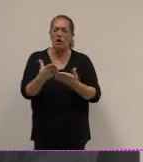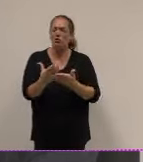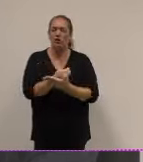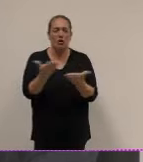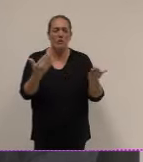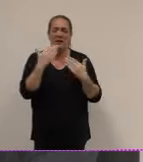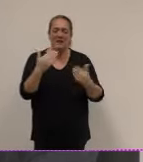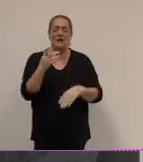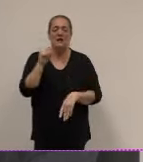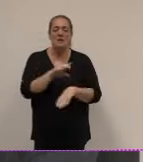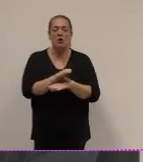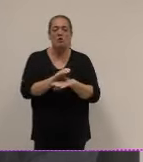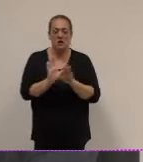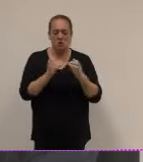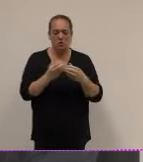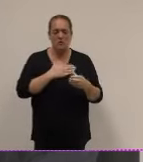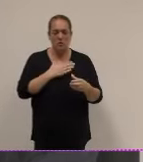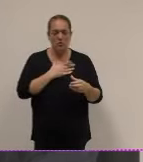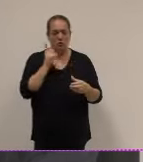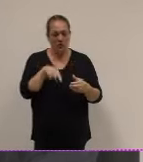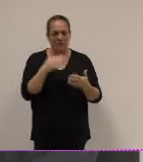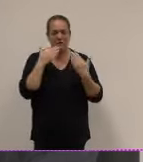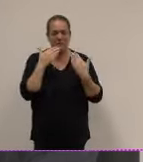a los consejeros de mi grupo,